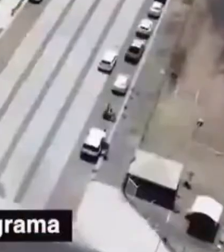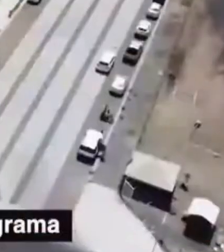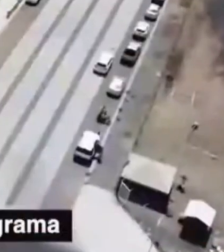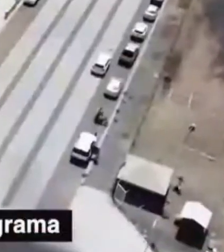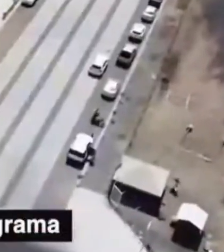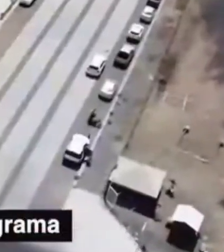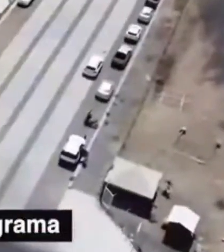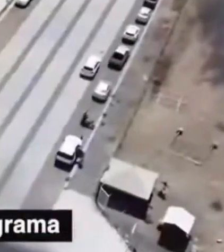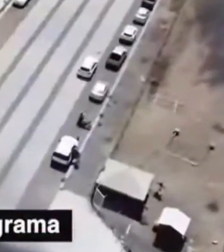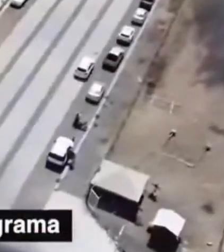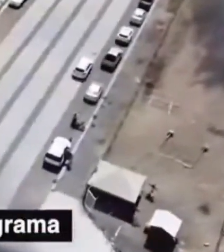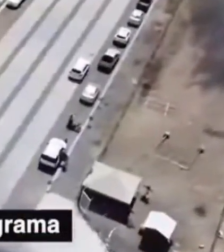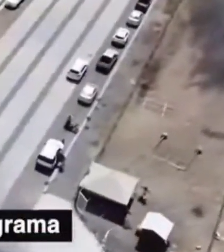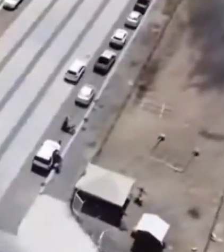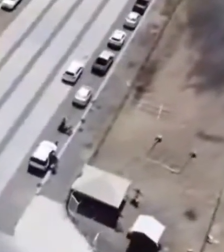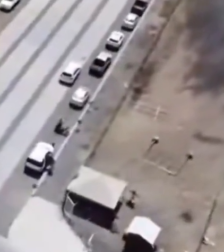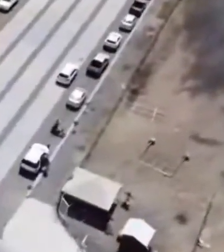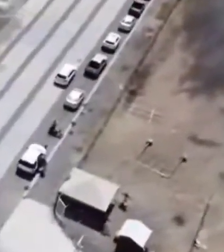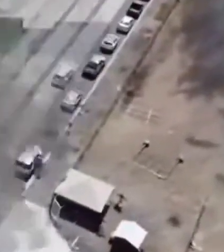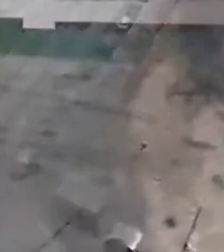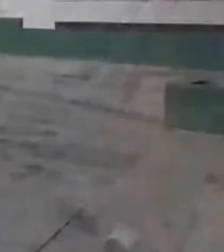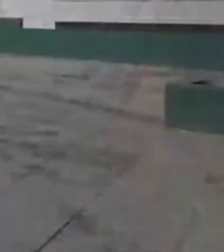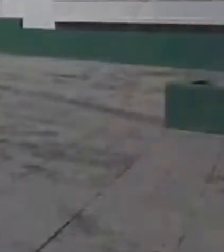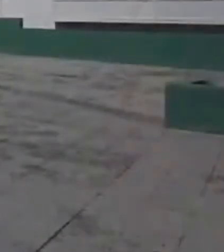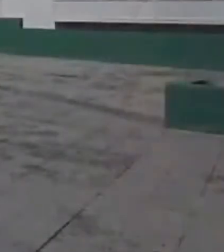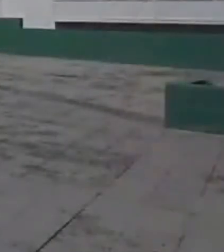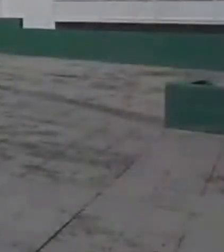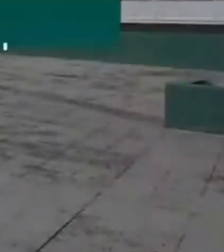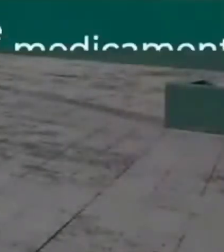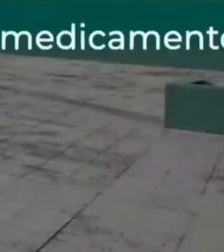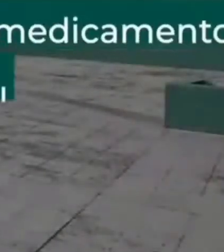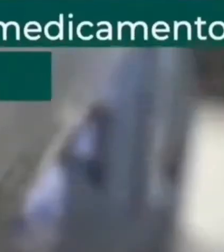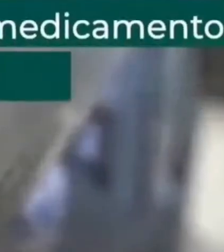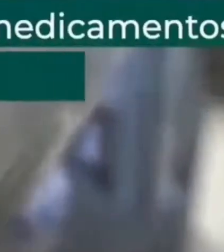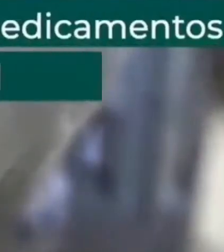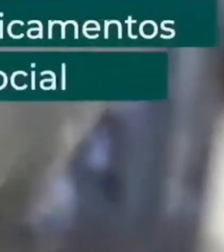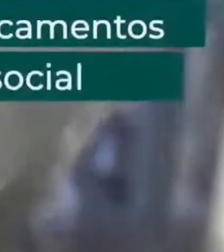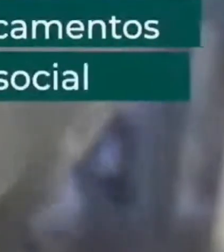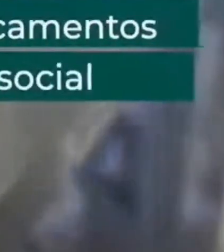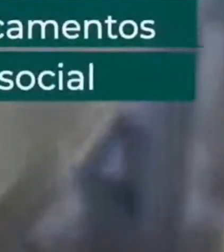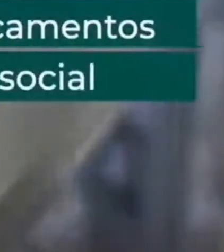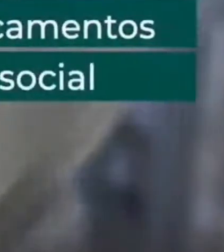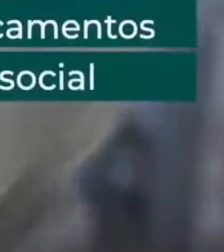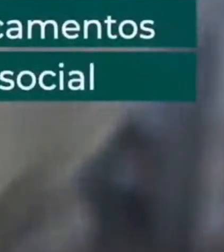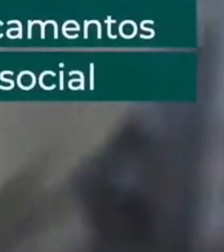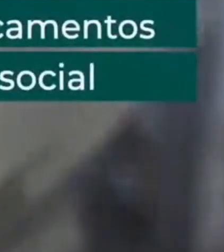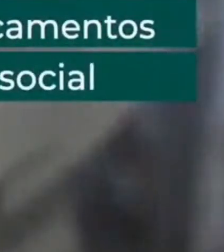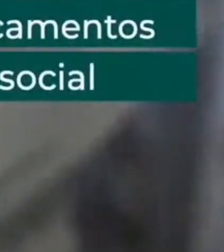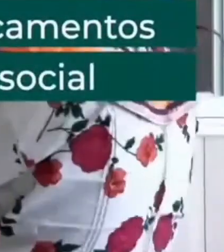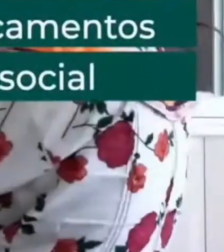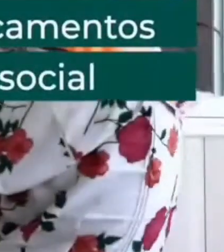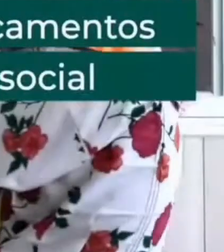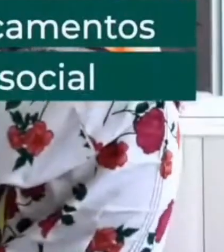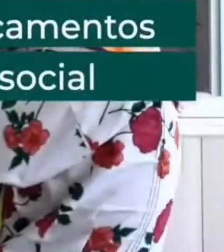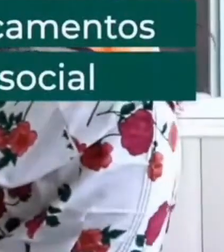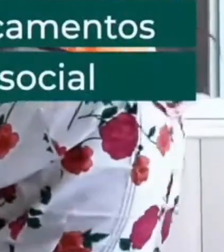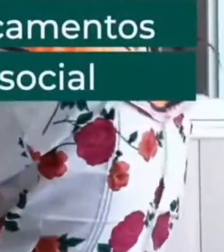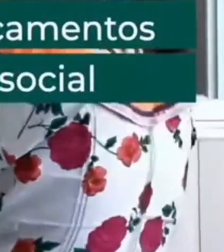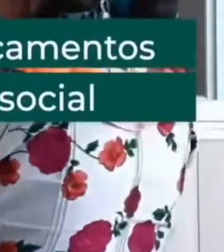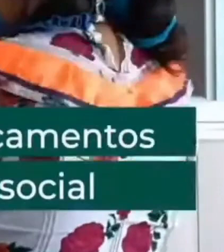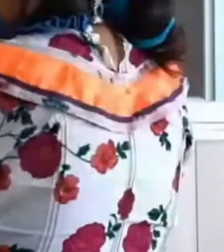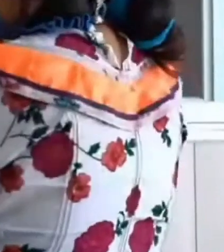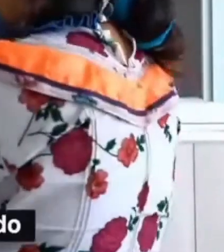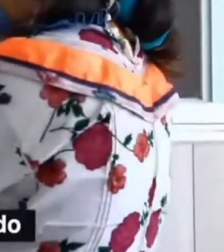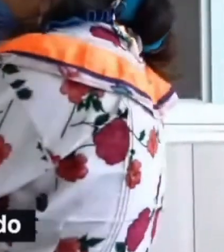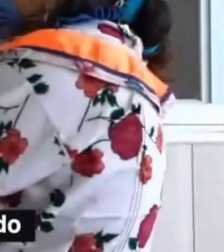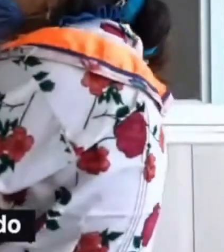Como resultado de la implementación del programa de salud IMSS Bienestar, se ha fortalecido el abasto de medicinas para la población sin seguridad